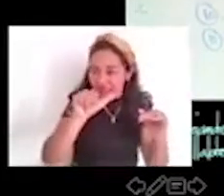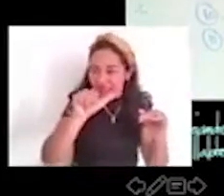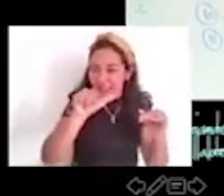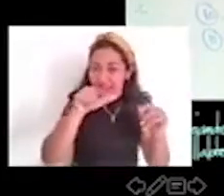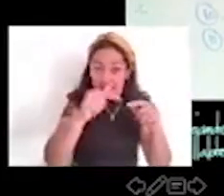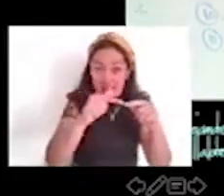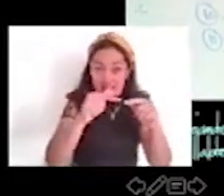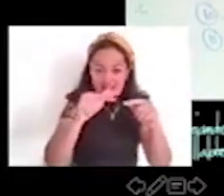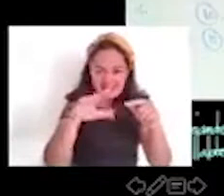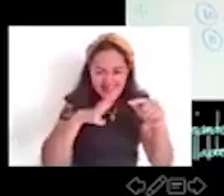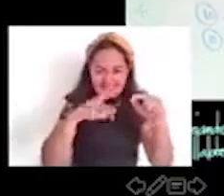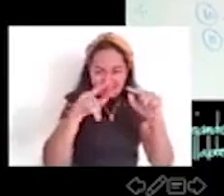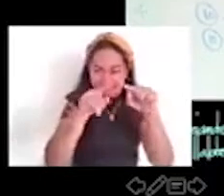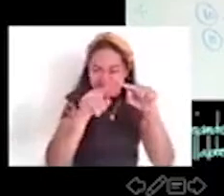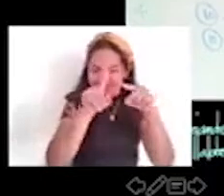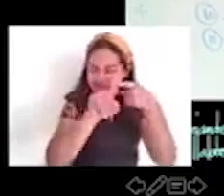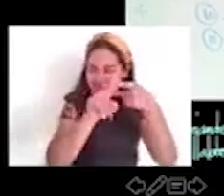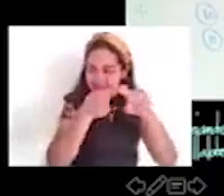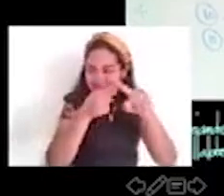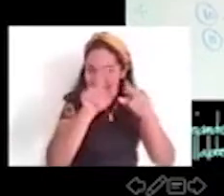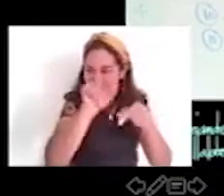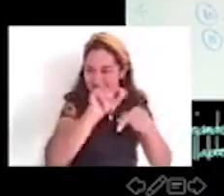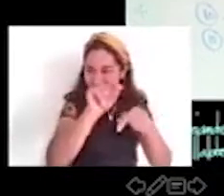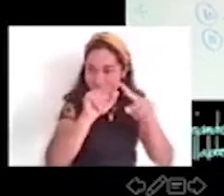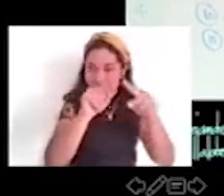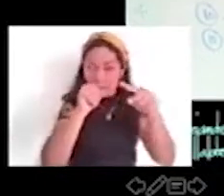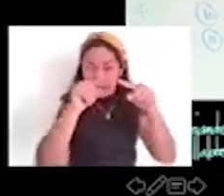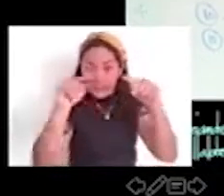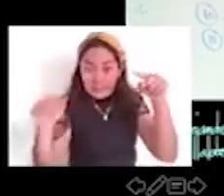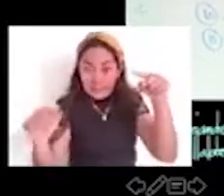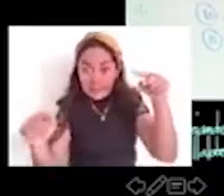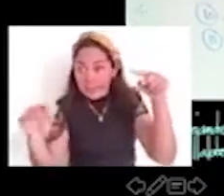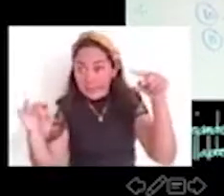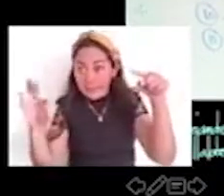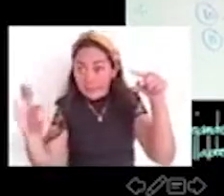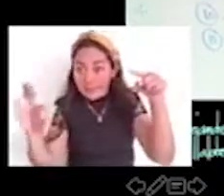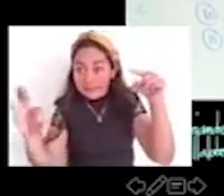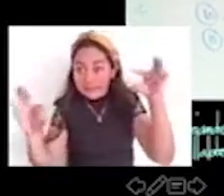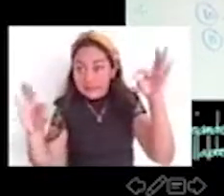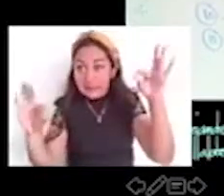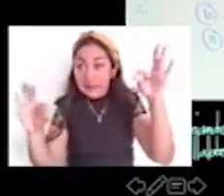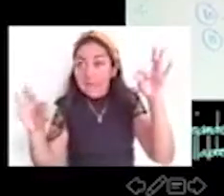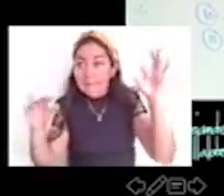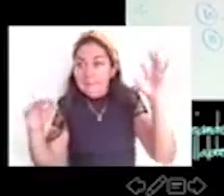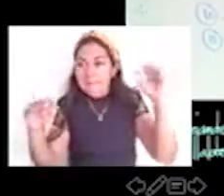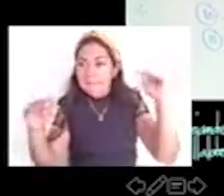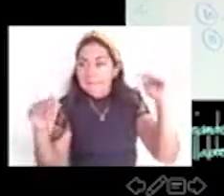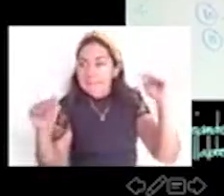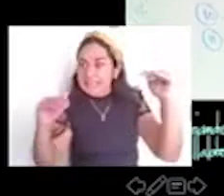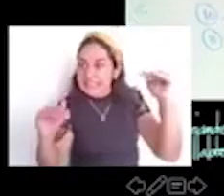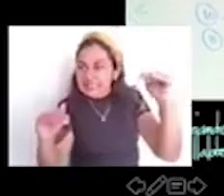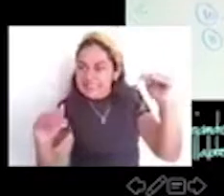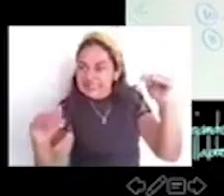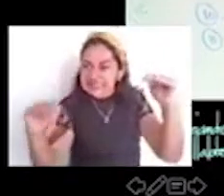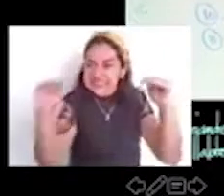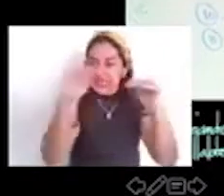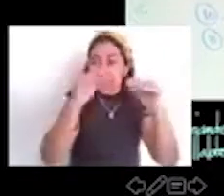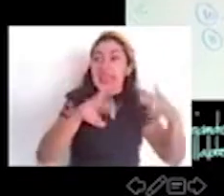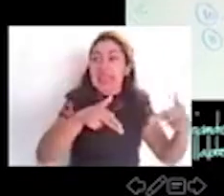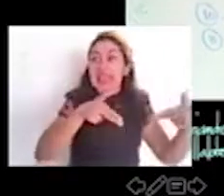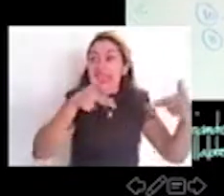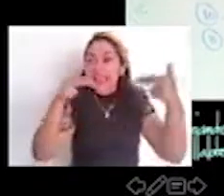Acá, por su aparente vínculo a la toltequidad que asumen los mexica Tenochca por su herencia